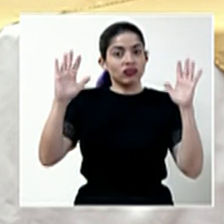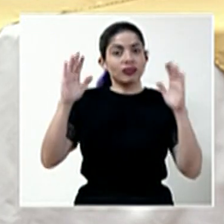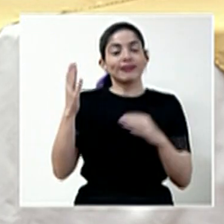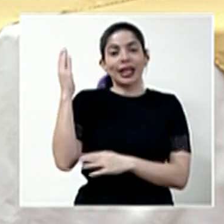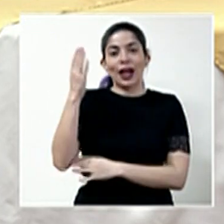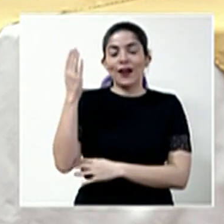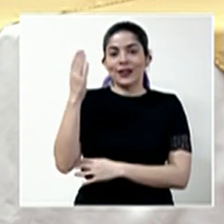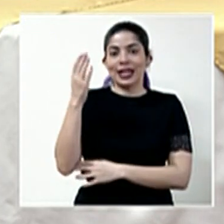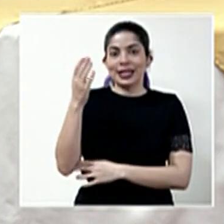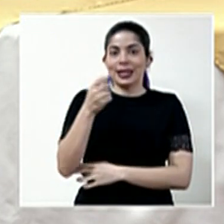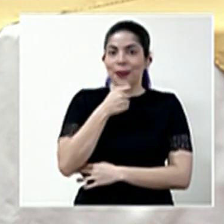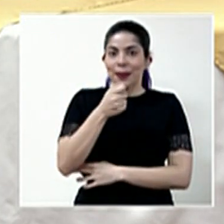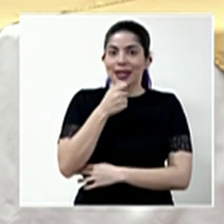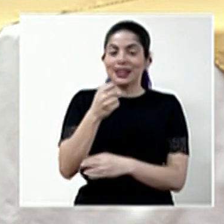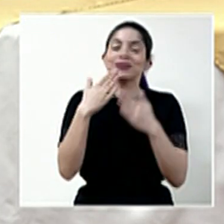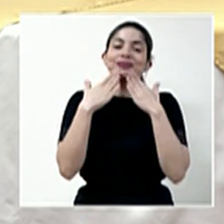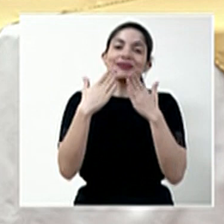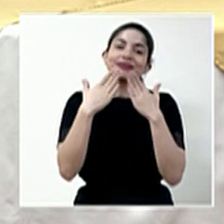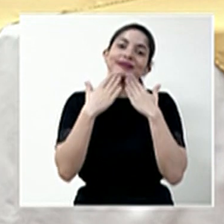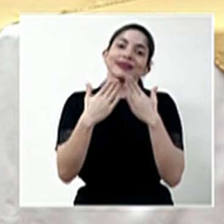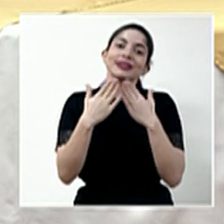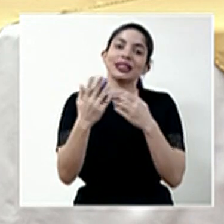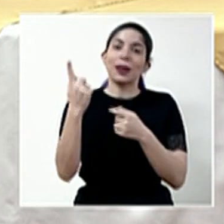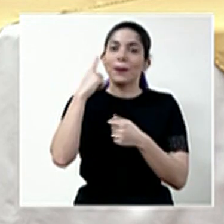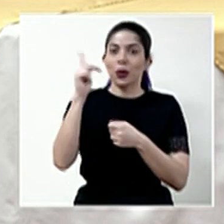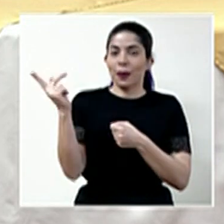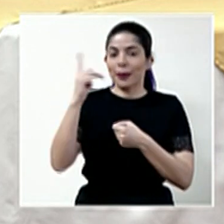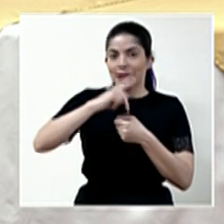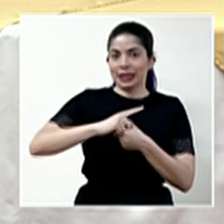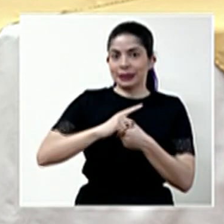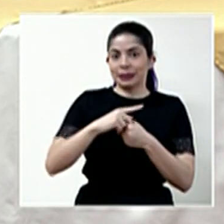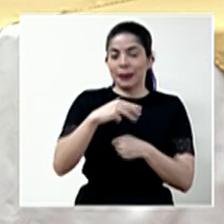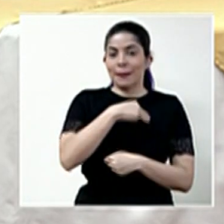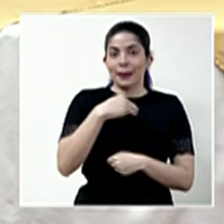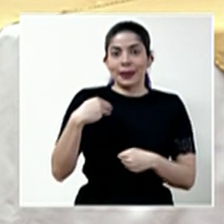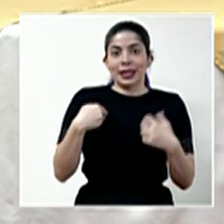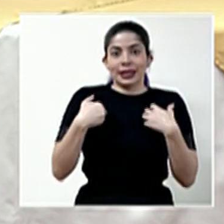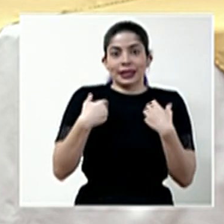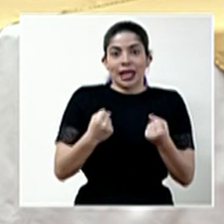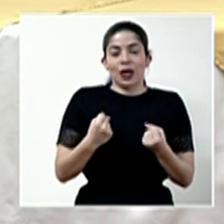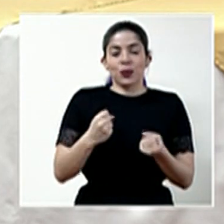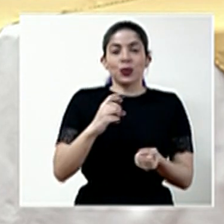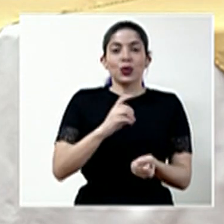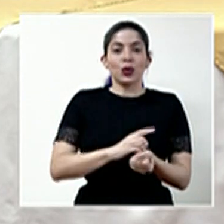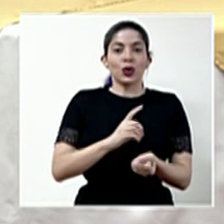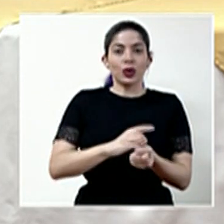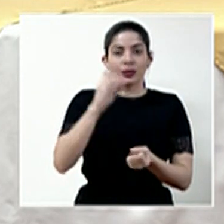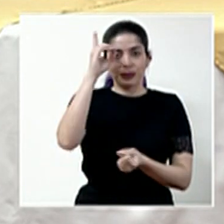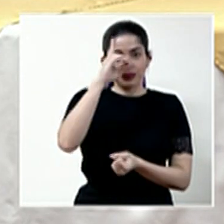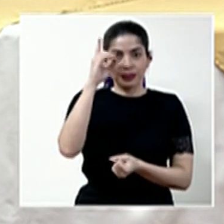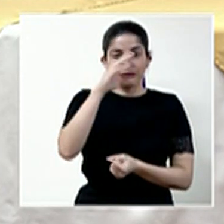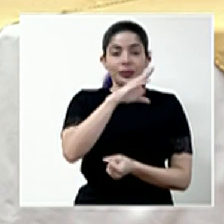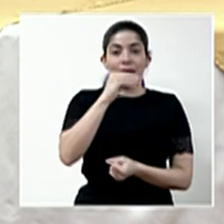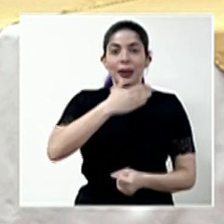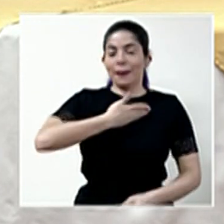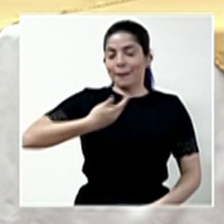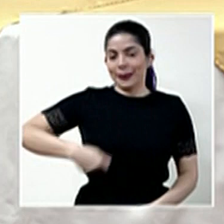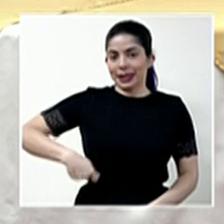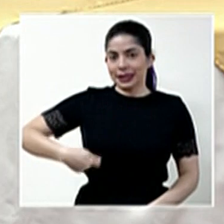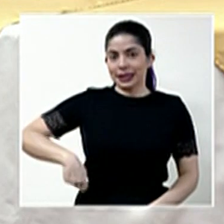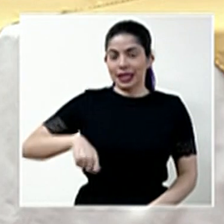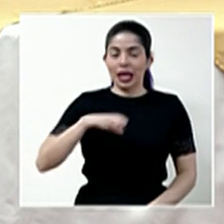esta conferencia de prensa. Agradecemos la participación del ministro de Salud, el doctor Daniel Salas, y al presidente